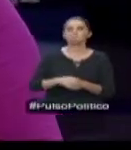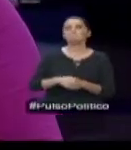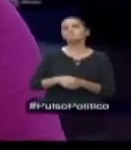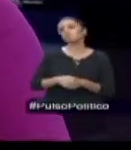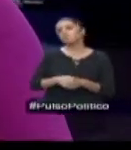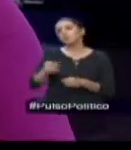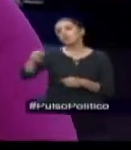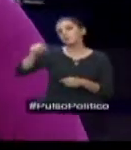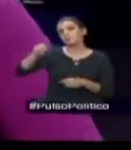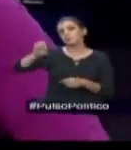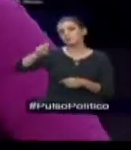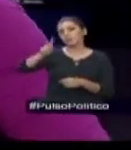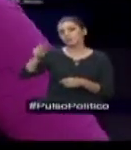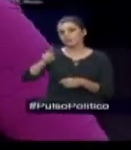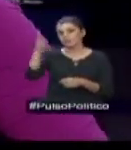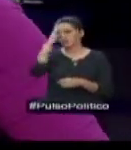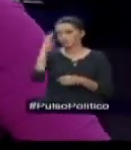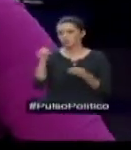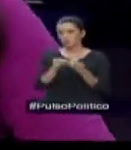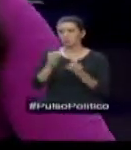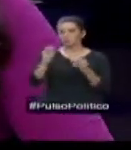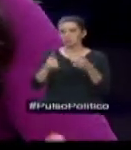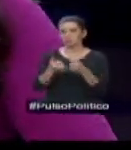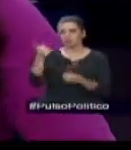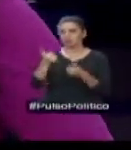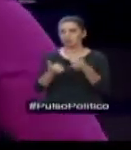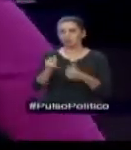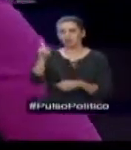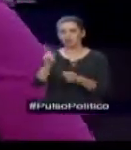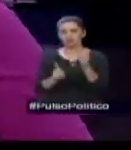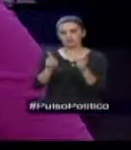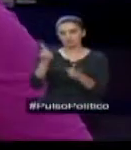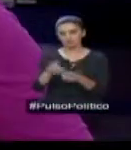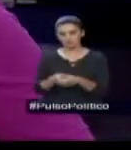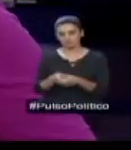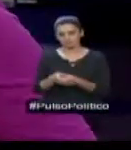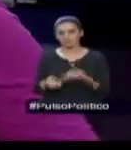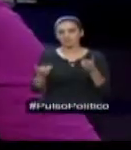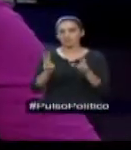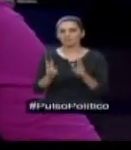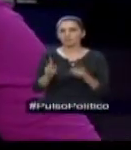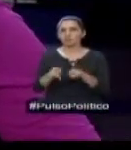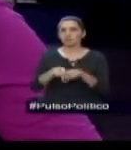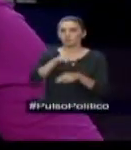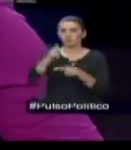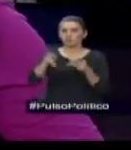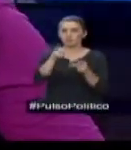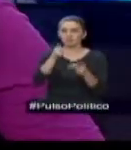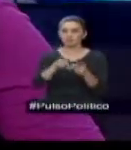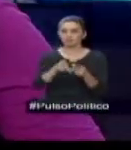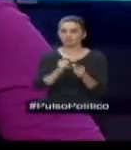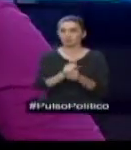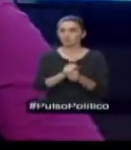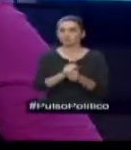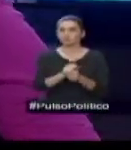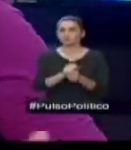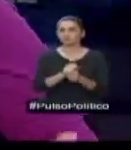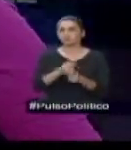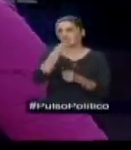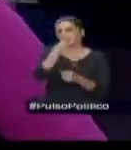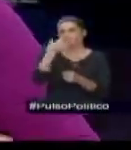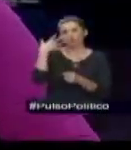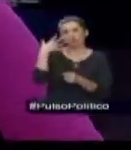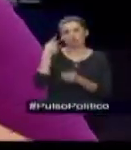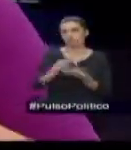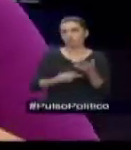candidatos a la asamblea nacional e igualmente qué pasa con en el caso del prefecto de zamora chinchipe el señor